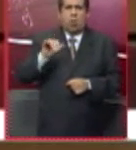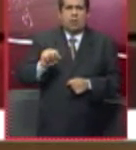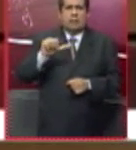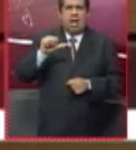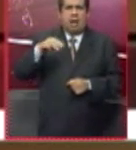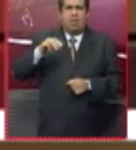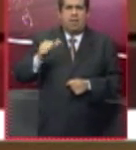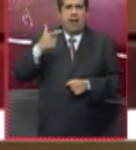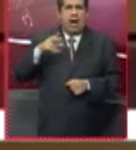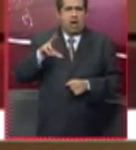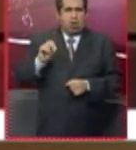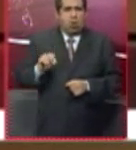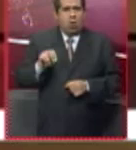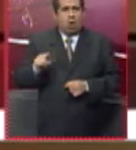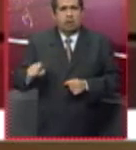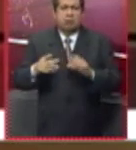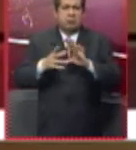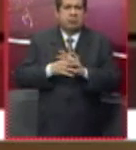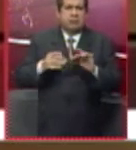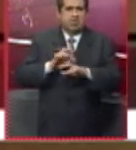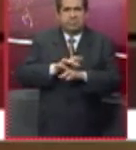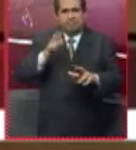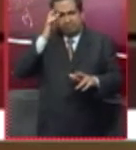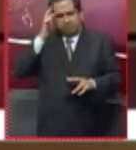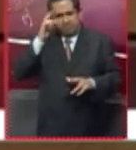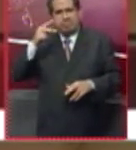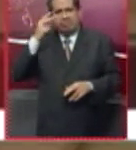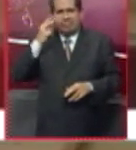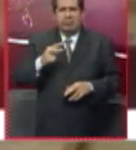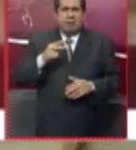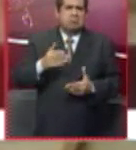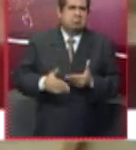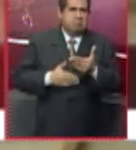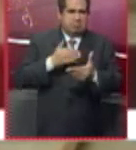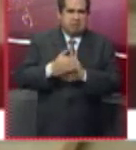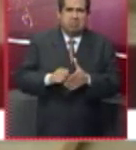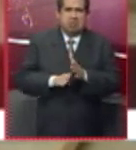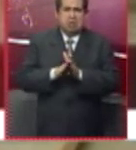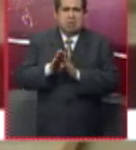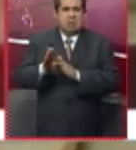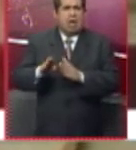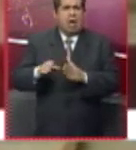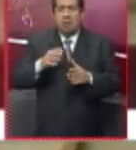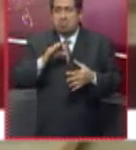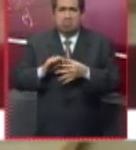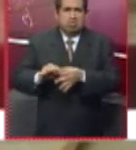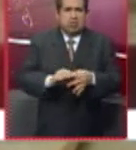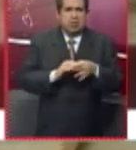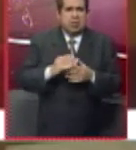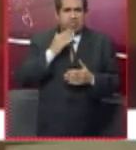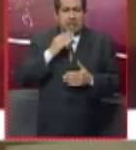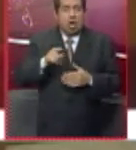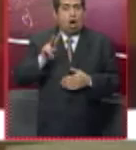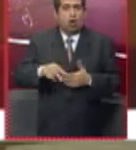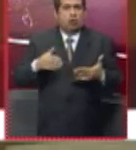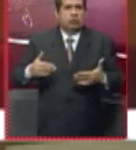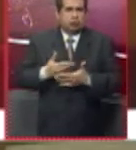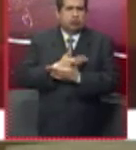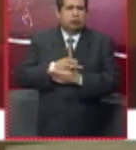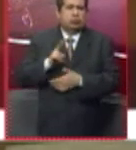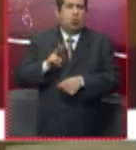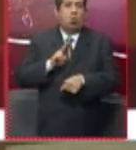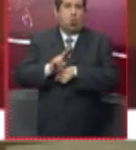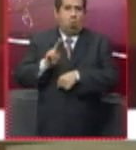Luis Almagro Lemes. Luego de reconocer la lucha de México para transitar hacia la consolidación de un Estado democrático, el funcionario de